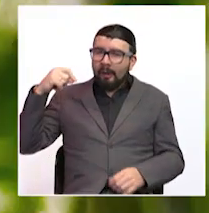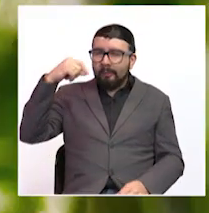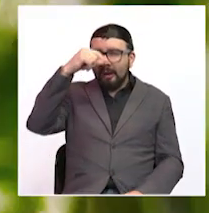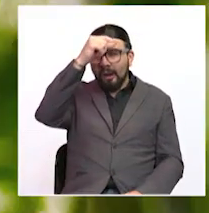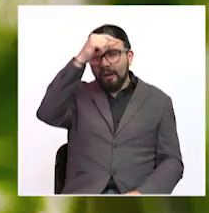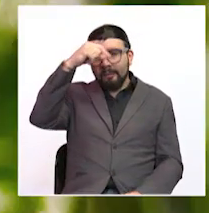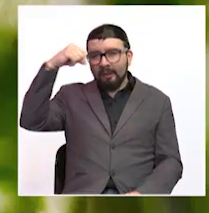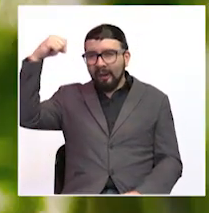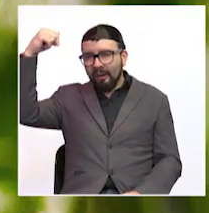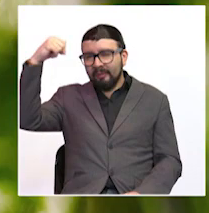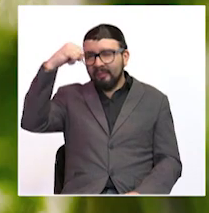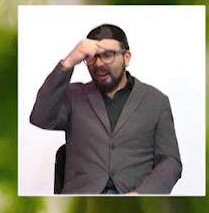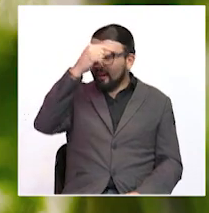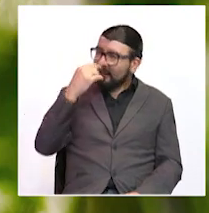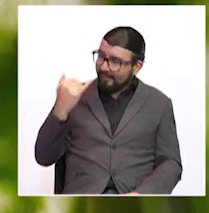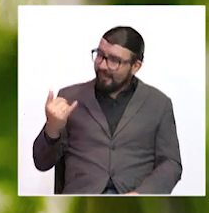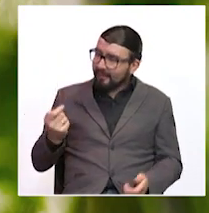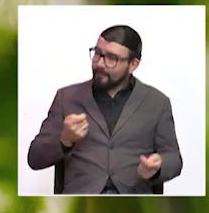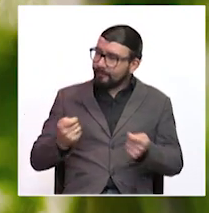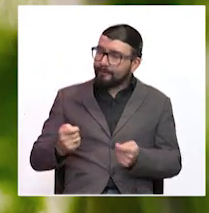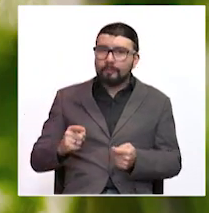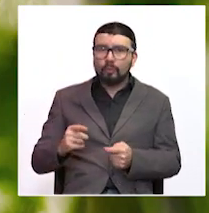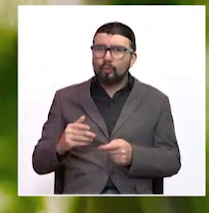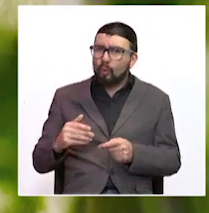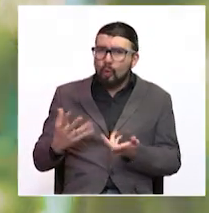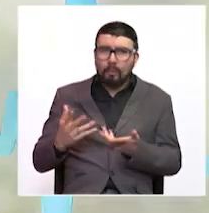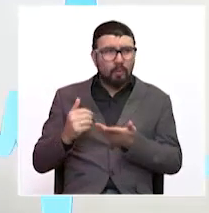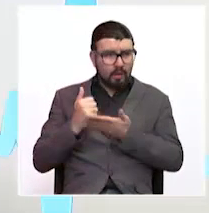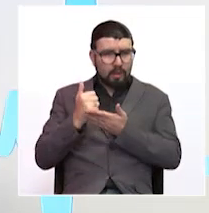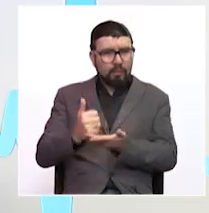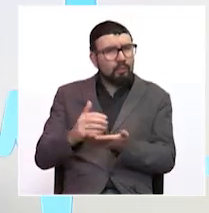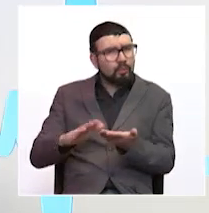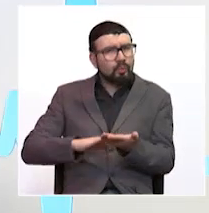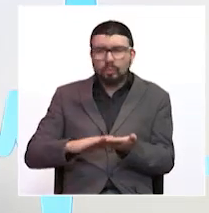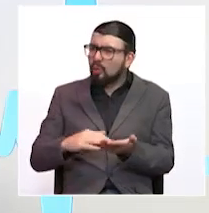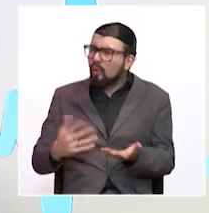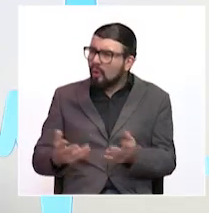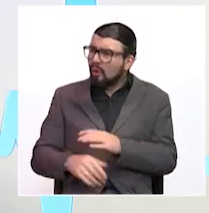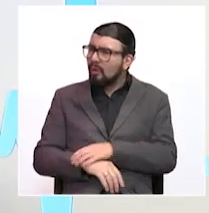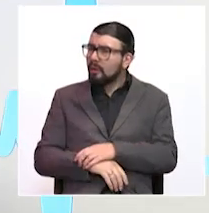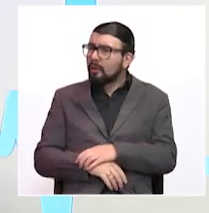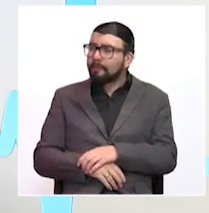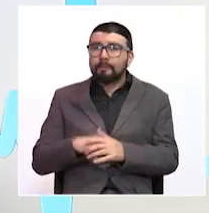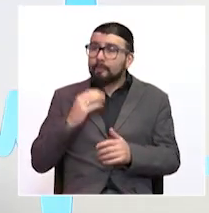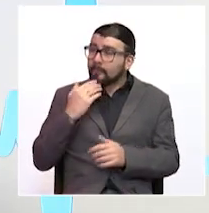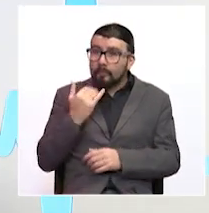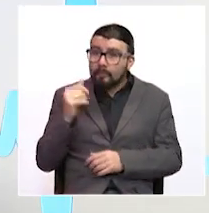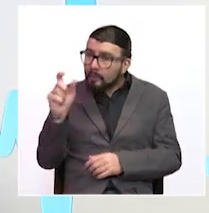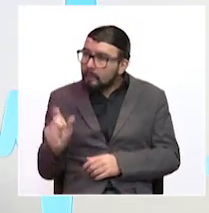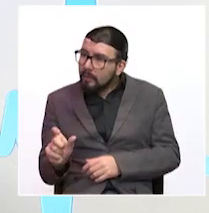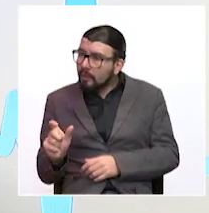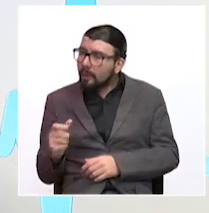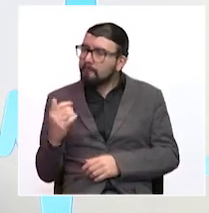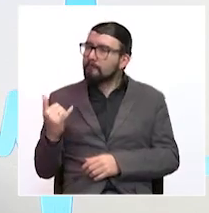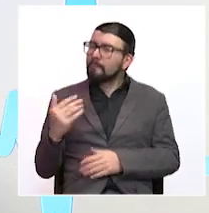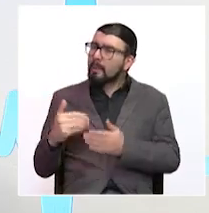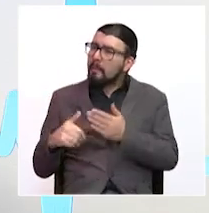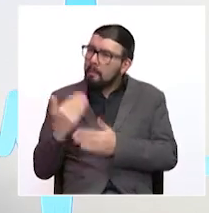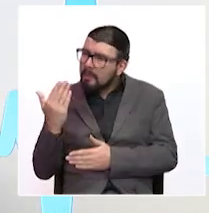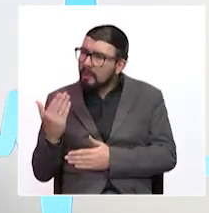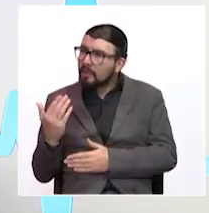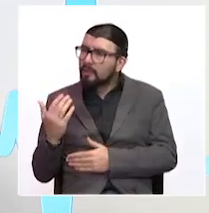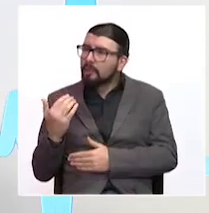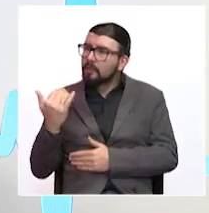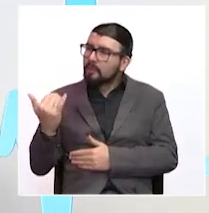ustedes hacen cómo lograr para que una persona empiece también a a